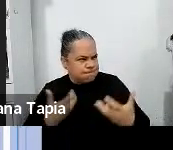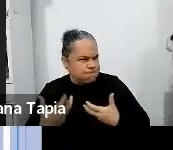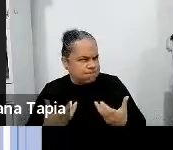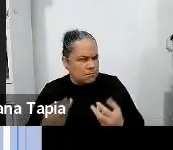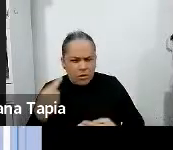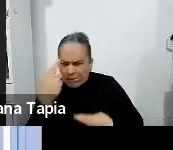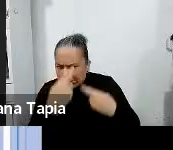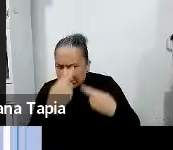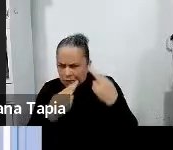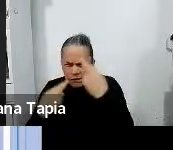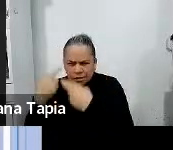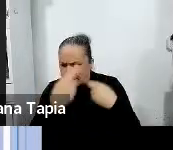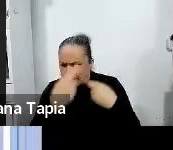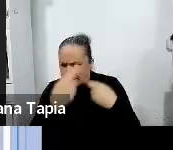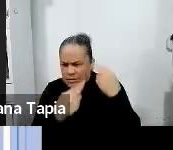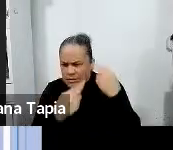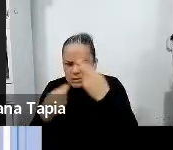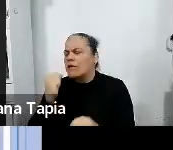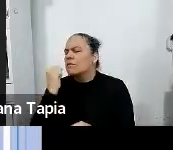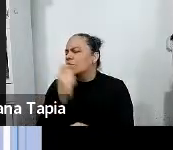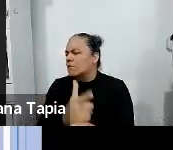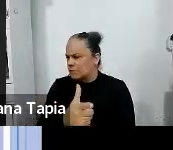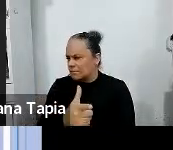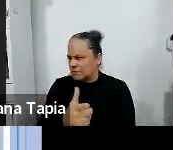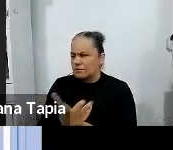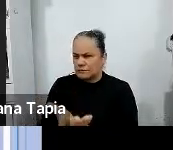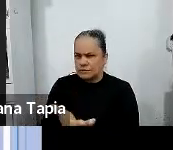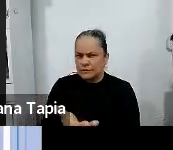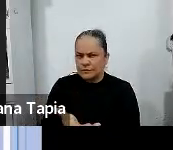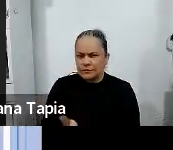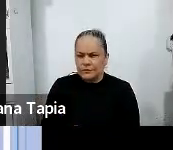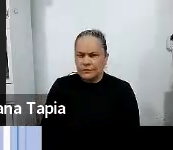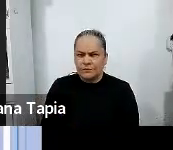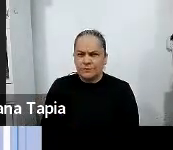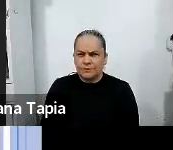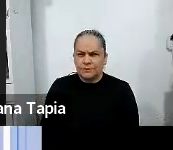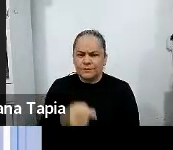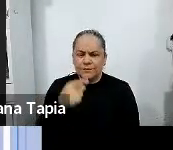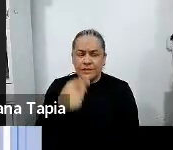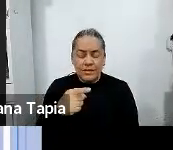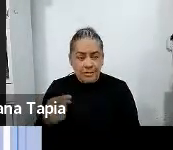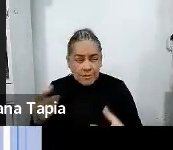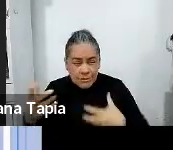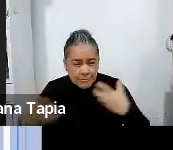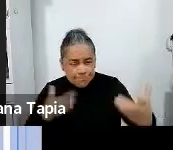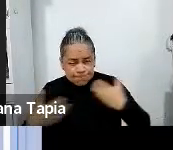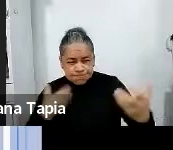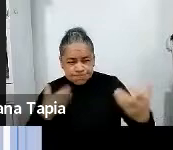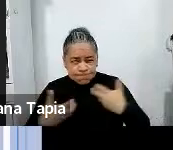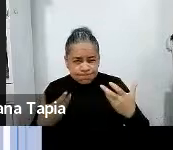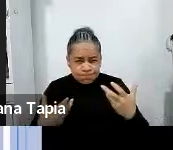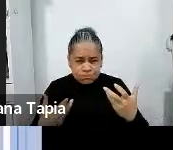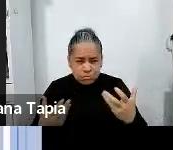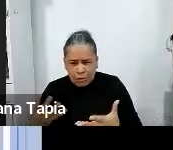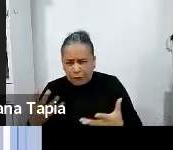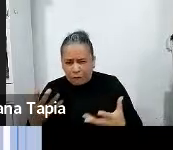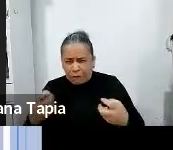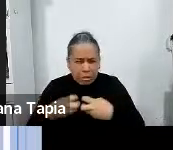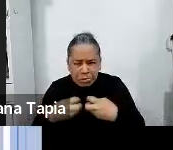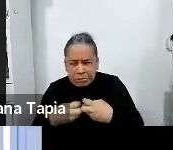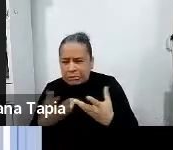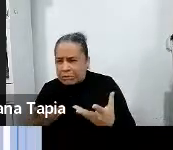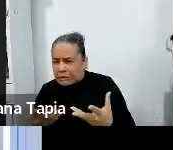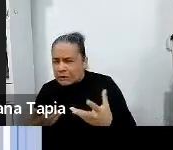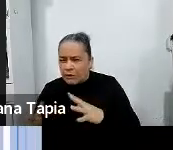nos damos cuenta que muchas veces esa agitación o esa descompensación fue propiciada porque hubo un emparejamiento con